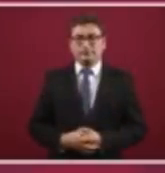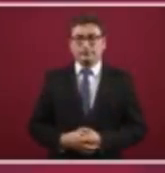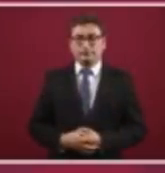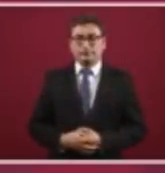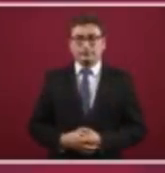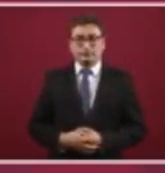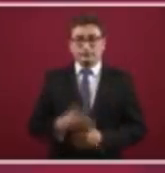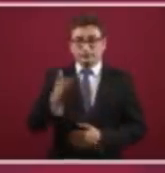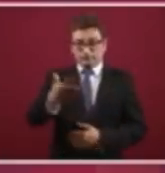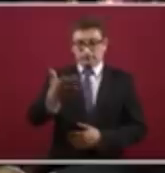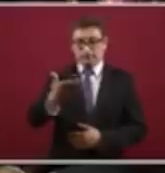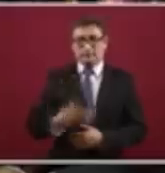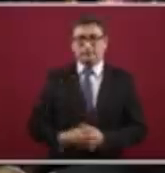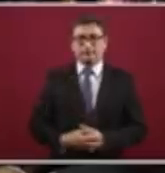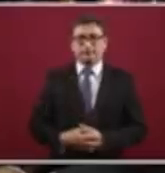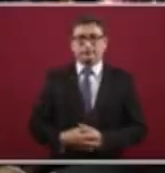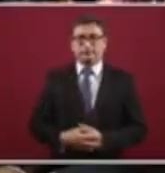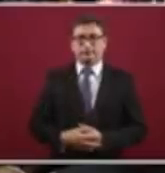adelante